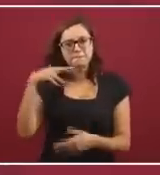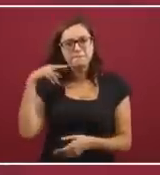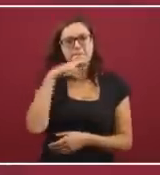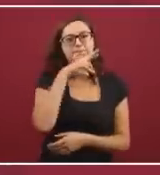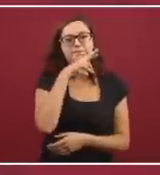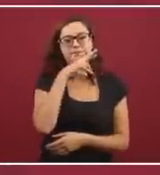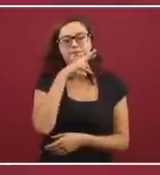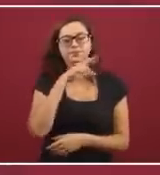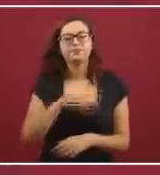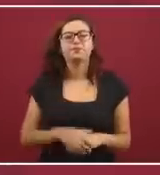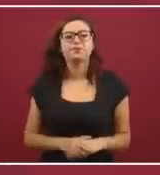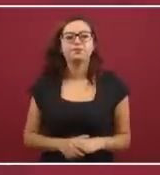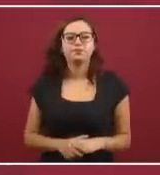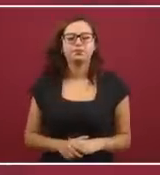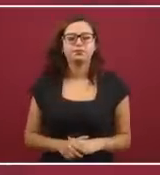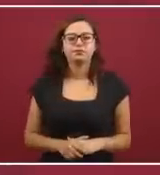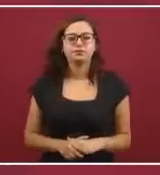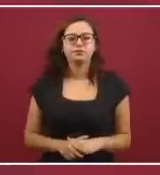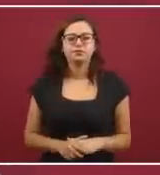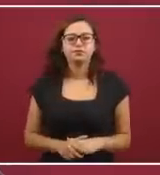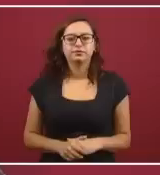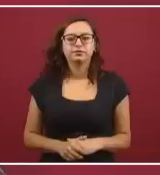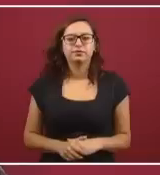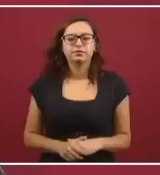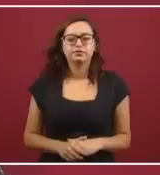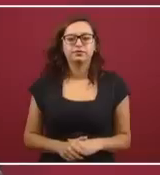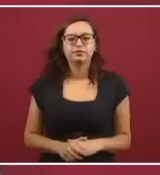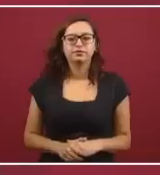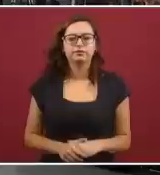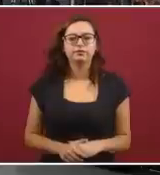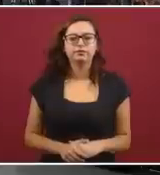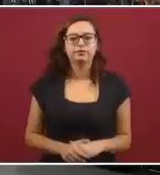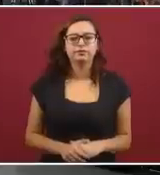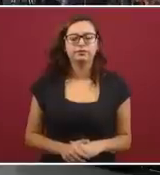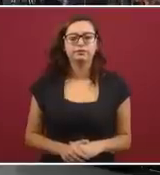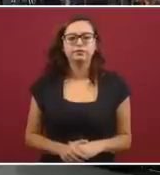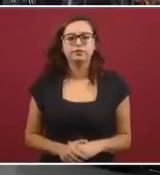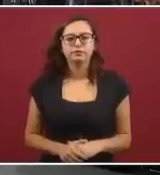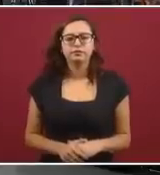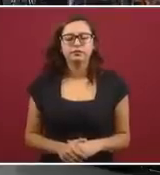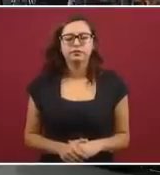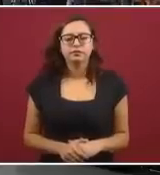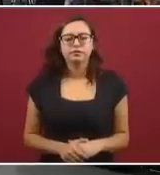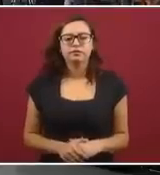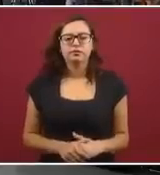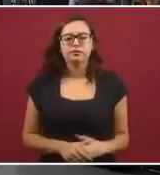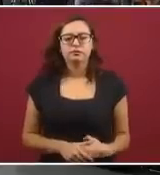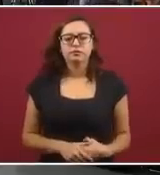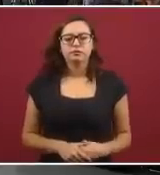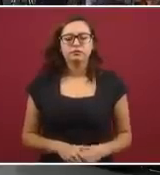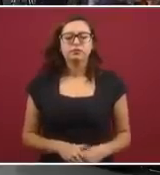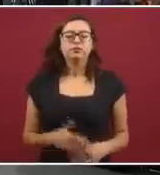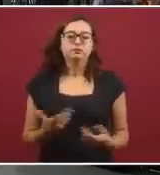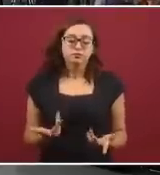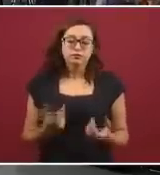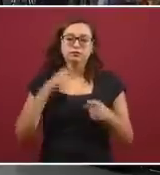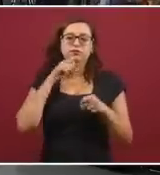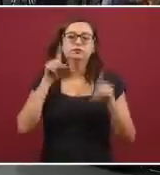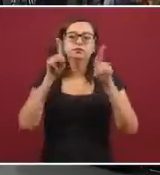y va a haber un mecanismo de evaluación del bien